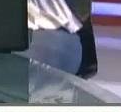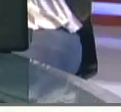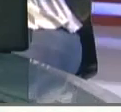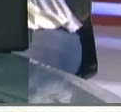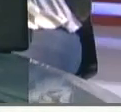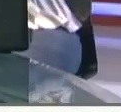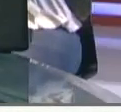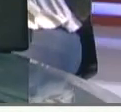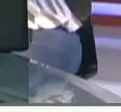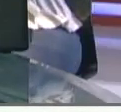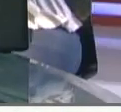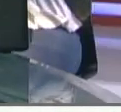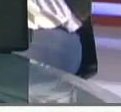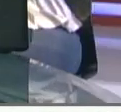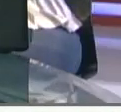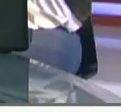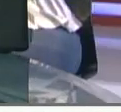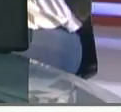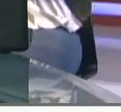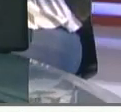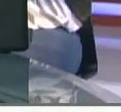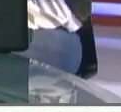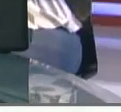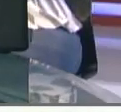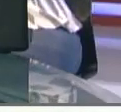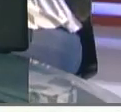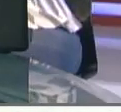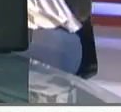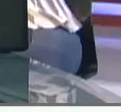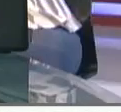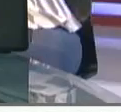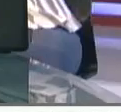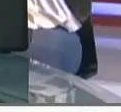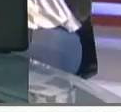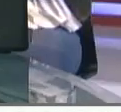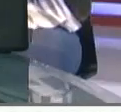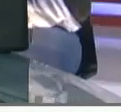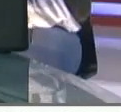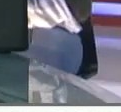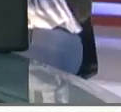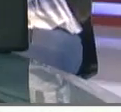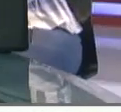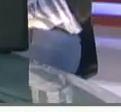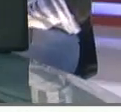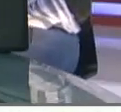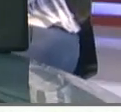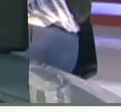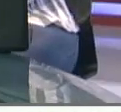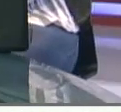líder y el mejor gobernador de esta manera nosotros despedimos en la presente transmisión